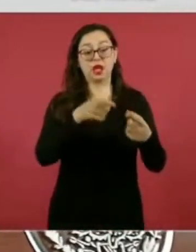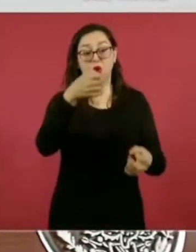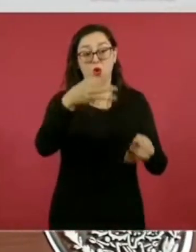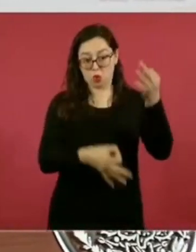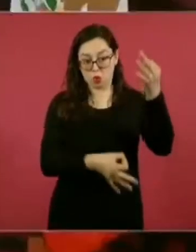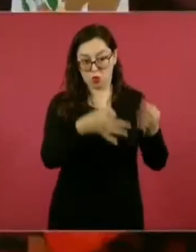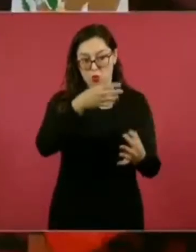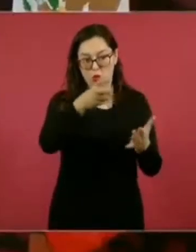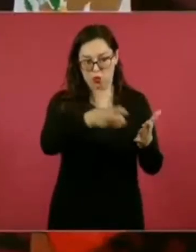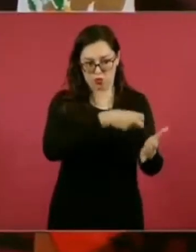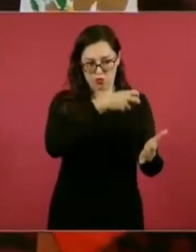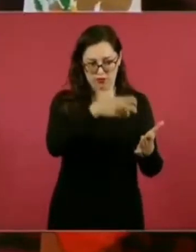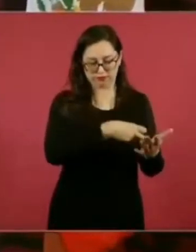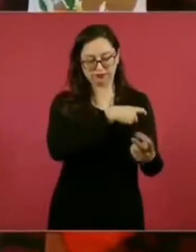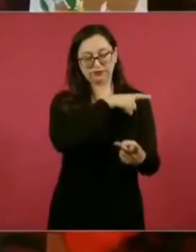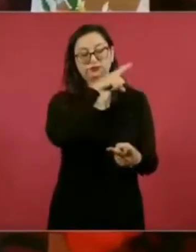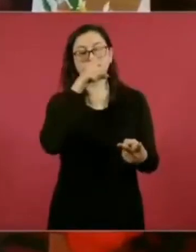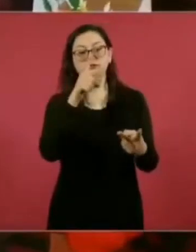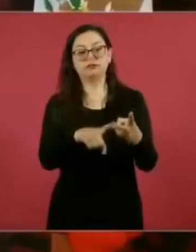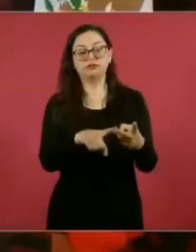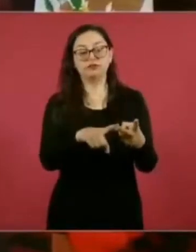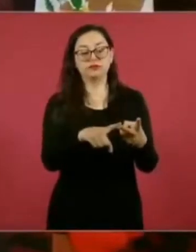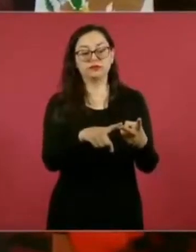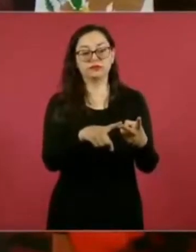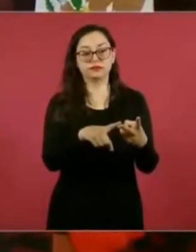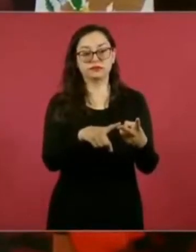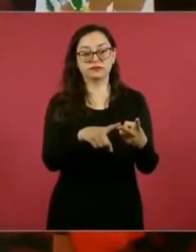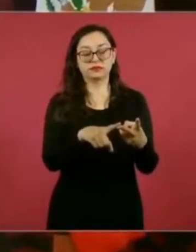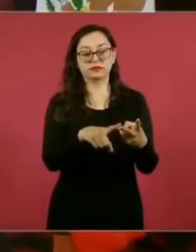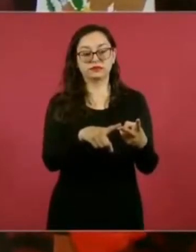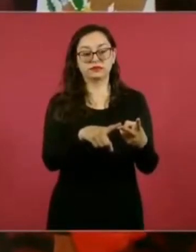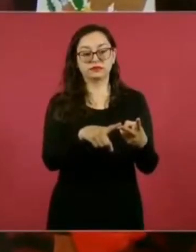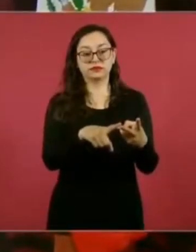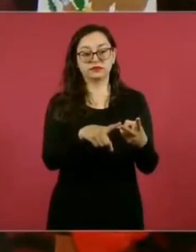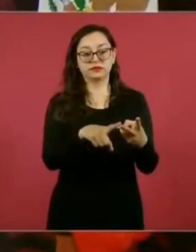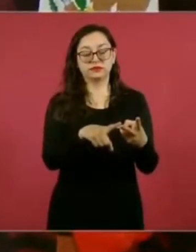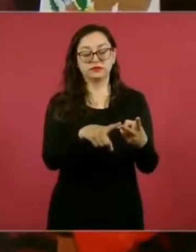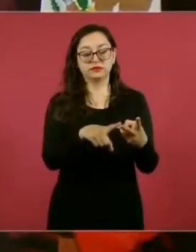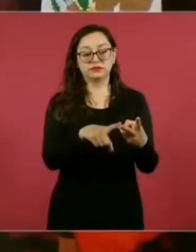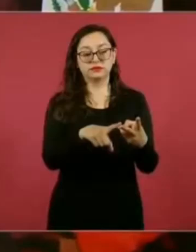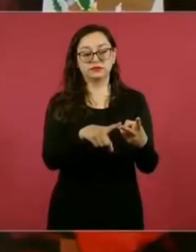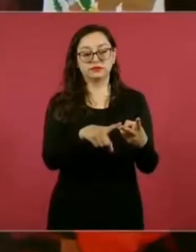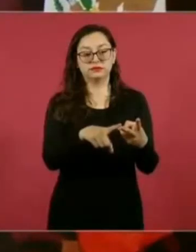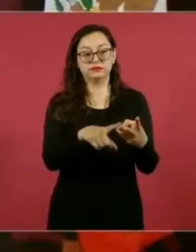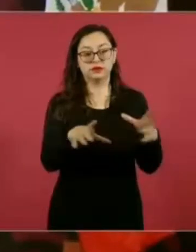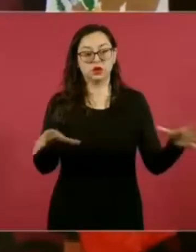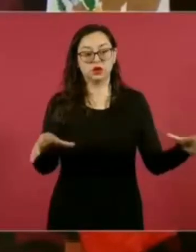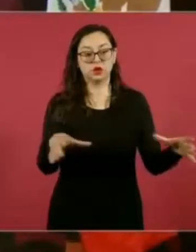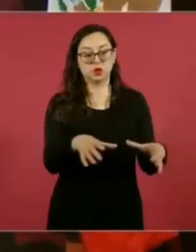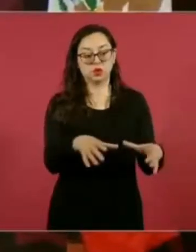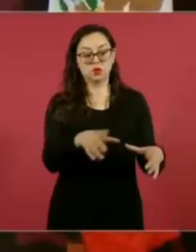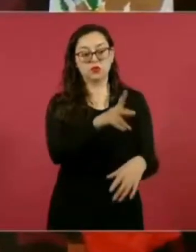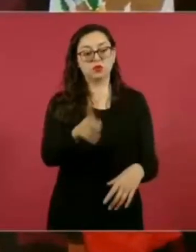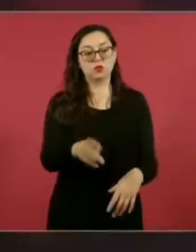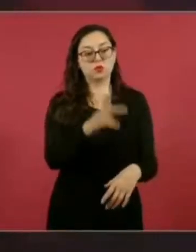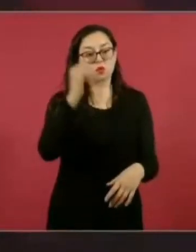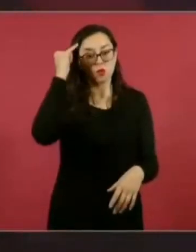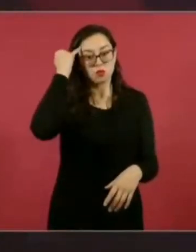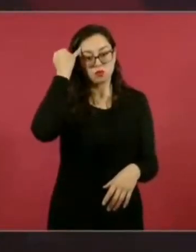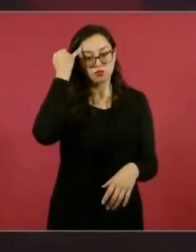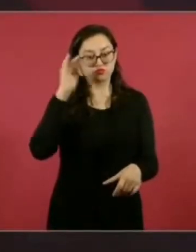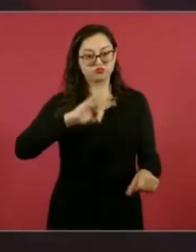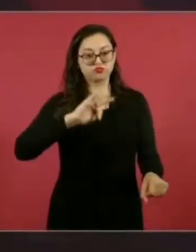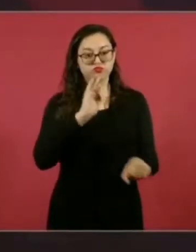la reforma constitucional para garantizar los derechos de las comunidades de los pueblos indígenas